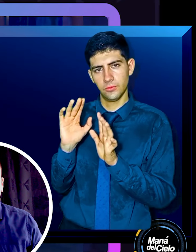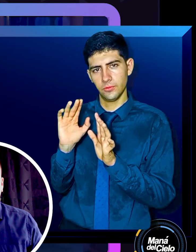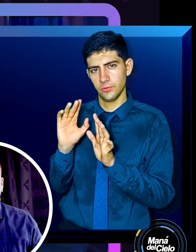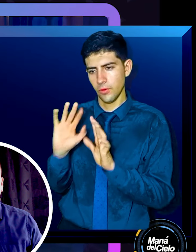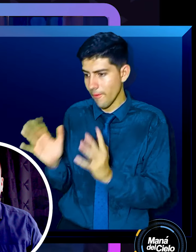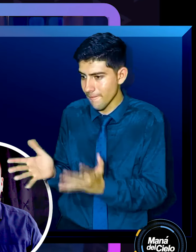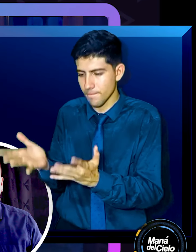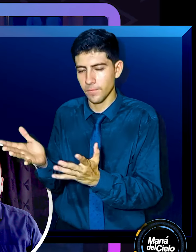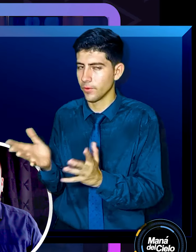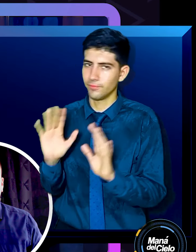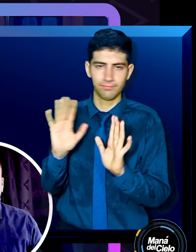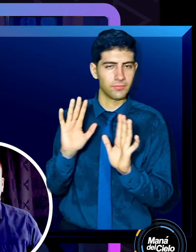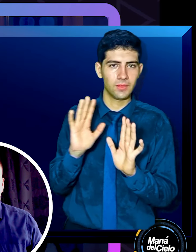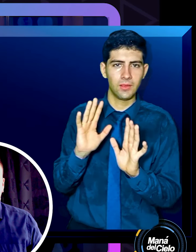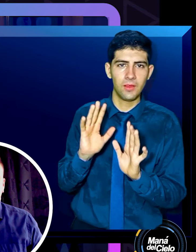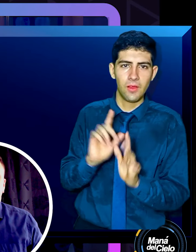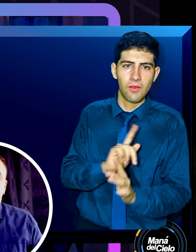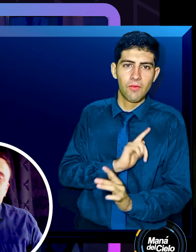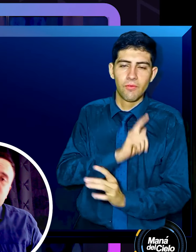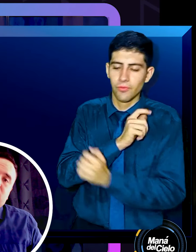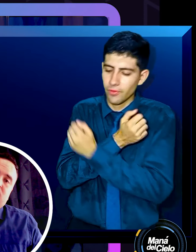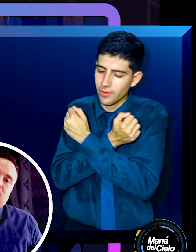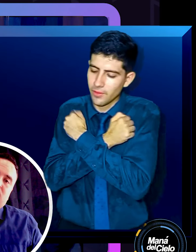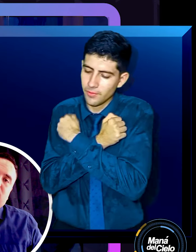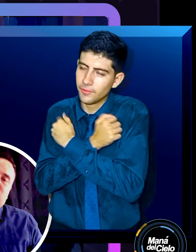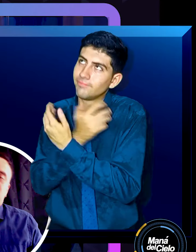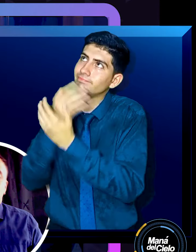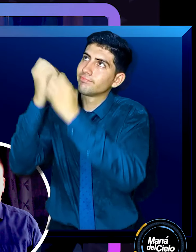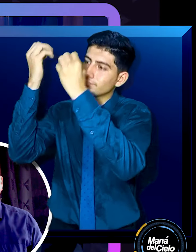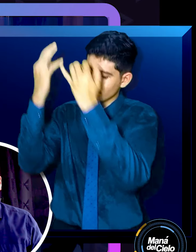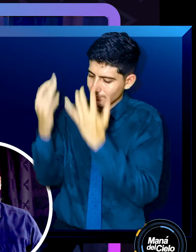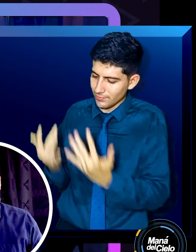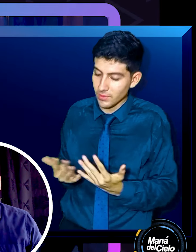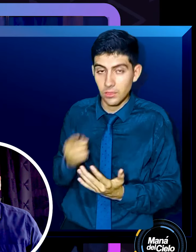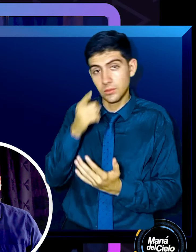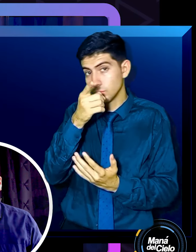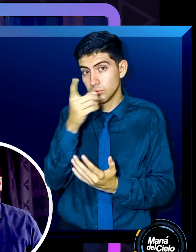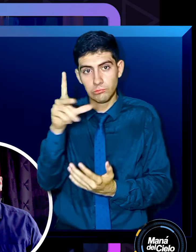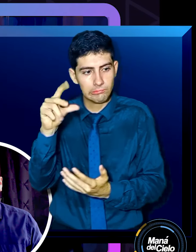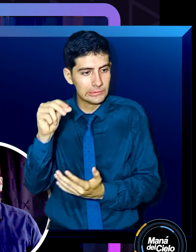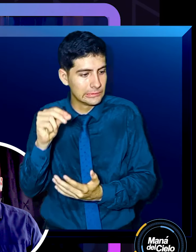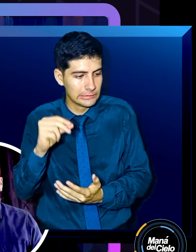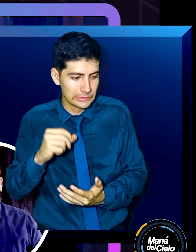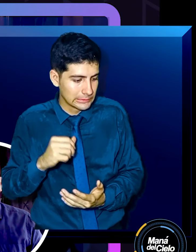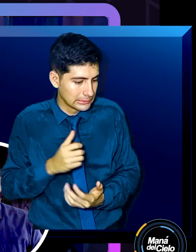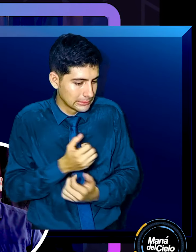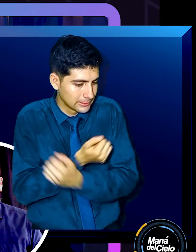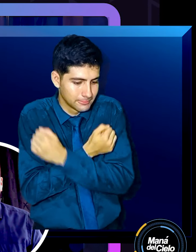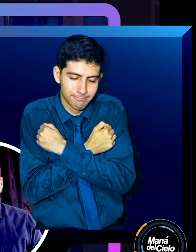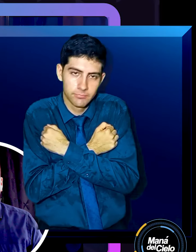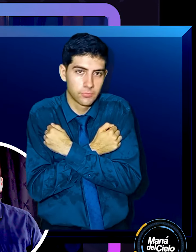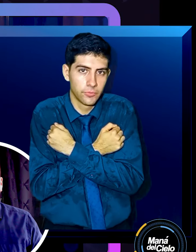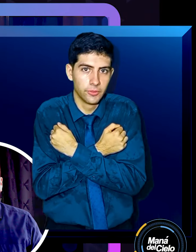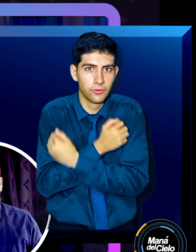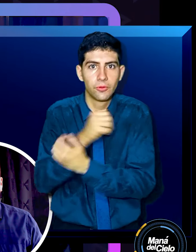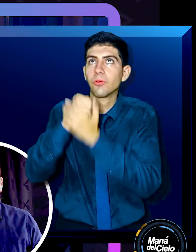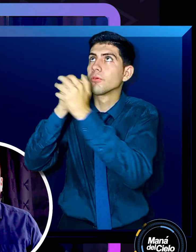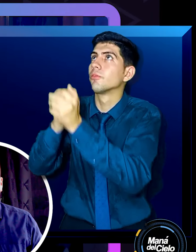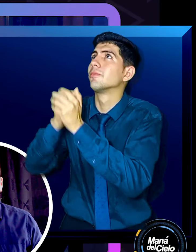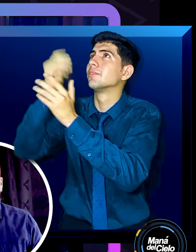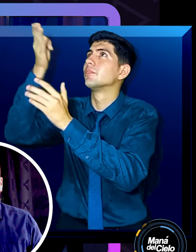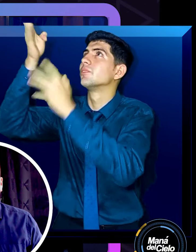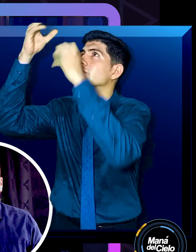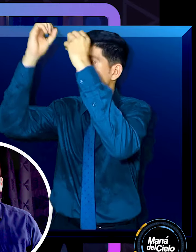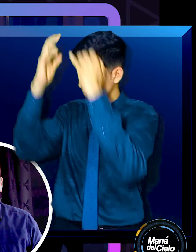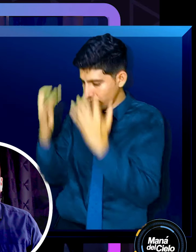que si no tienes amor, no te esfuerces a ser amoroso. Esfuérzate en ponerte en las manos de Dios, que Él te llene con su Espíritu, y